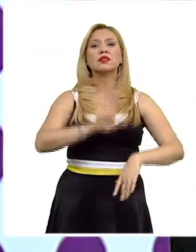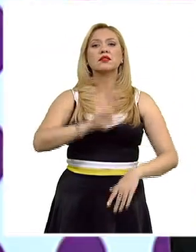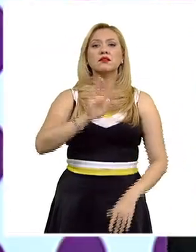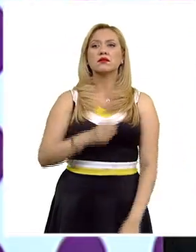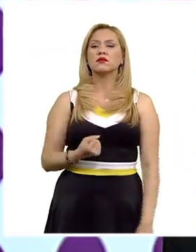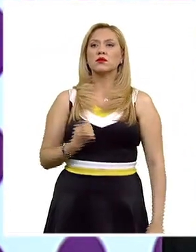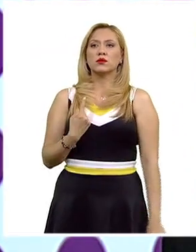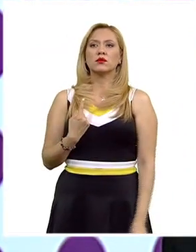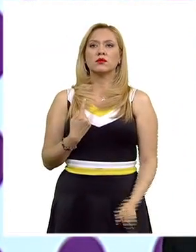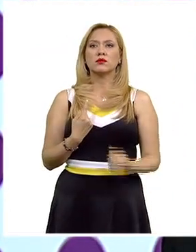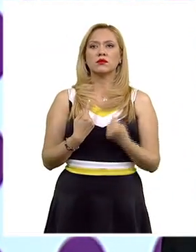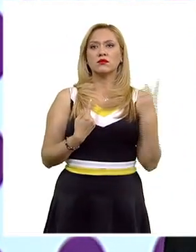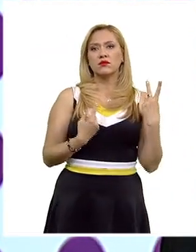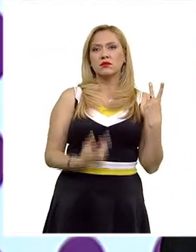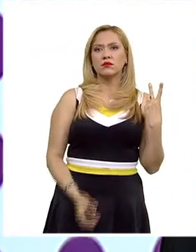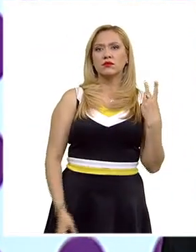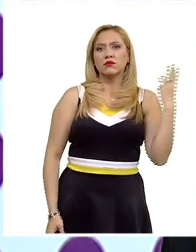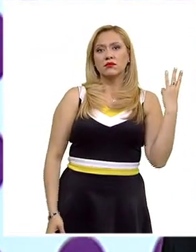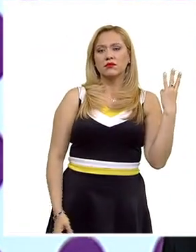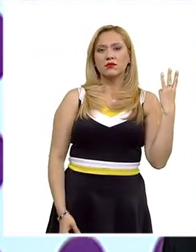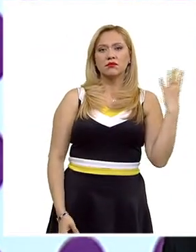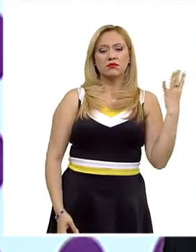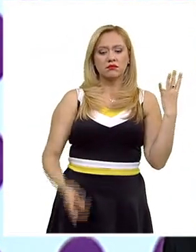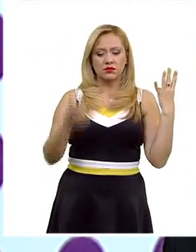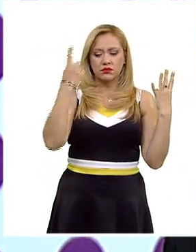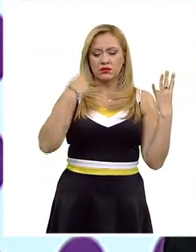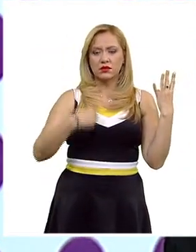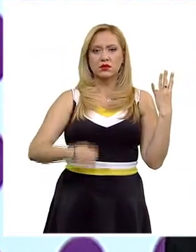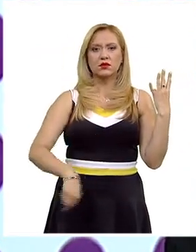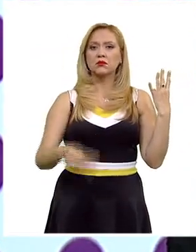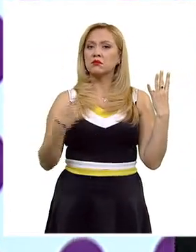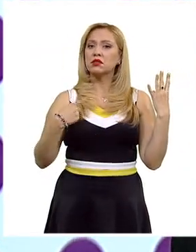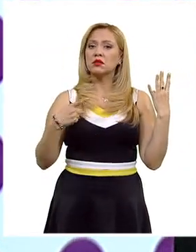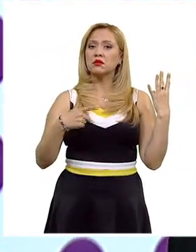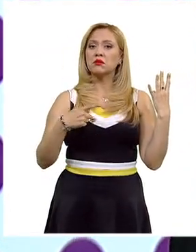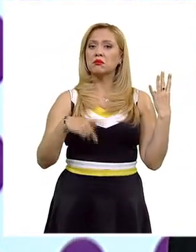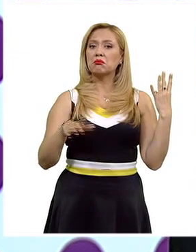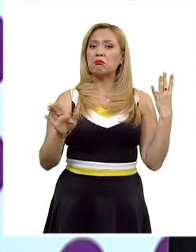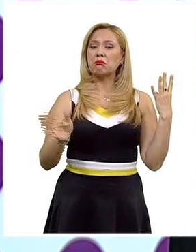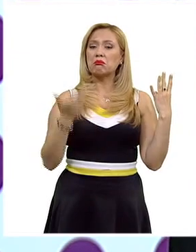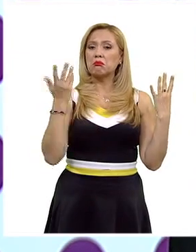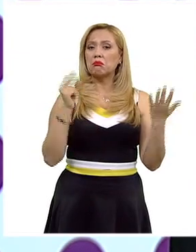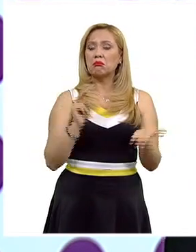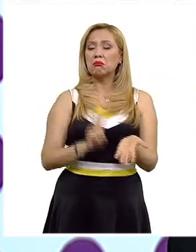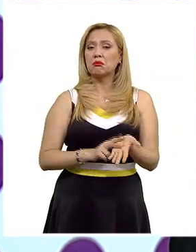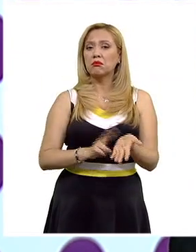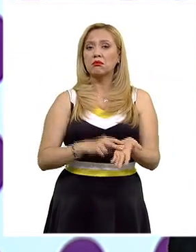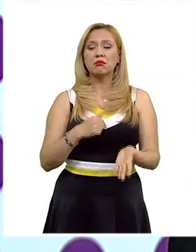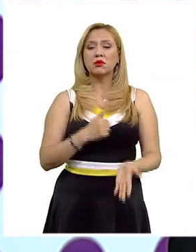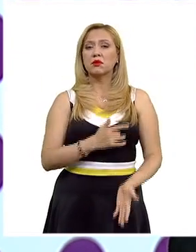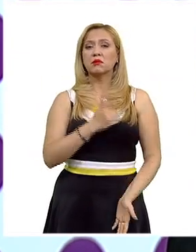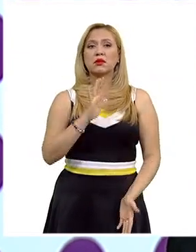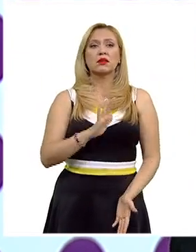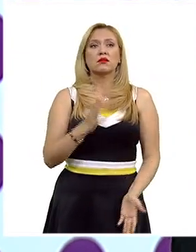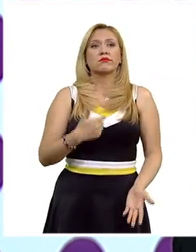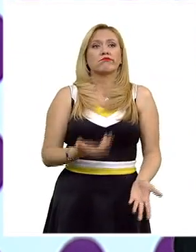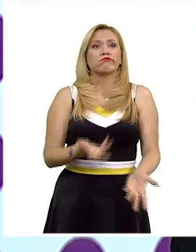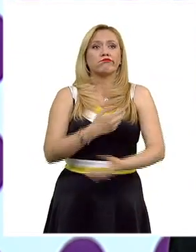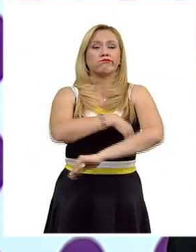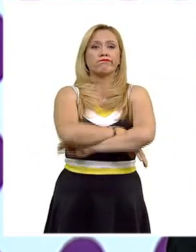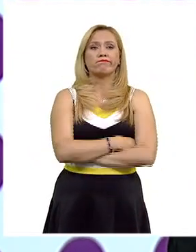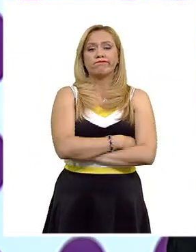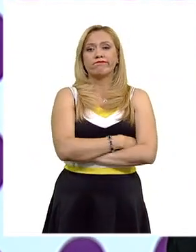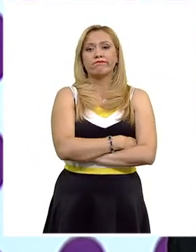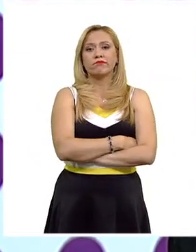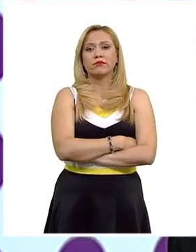Yo algunas veces leo ciertas narrativas y a mí me desesperanzan justo, Pareciera que no hay nada que hacer. Entonces me parece que hay